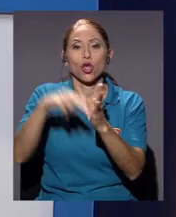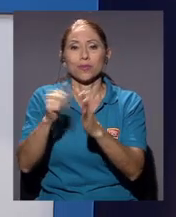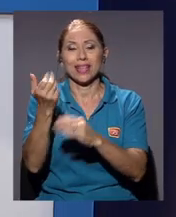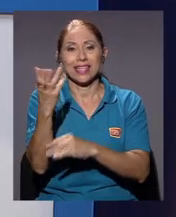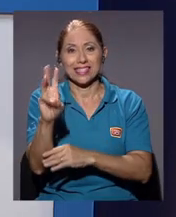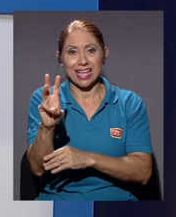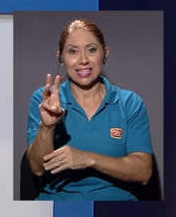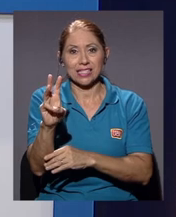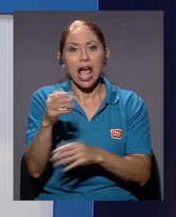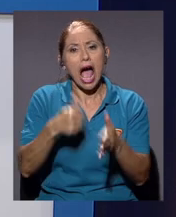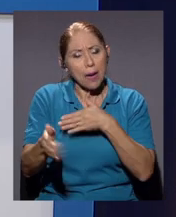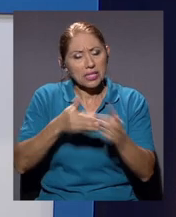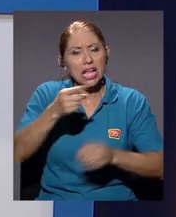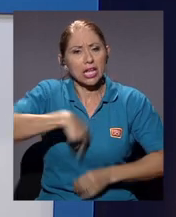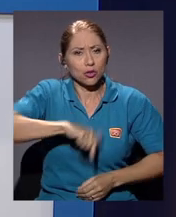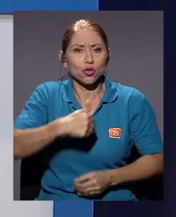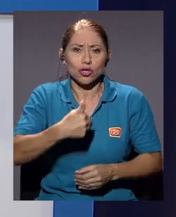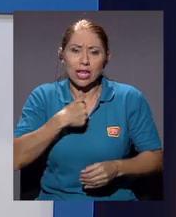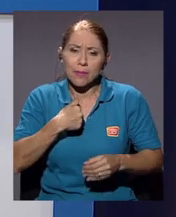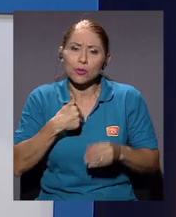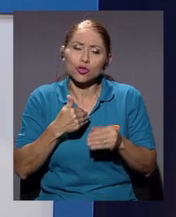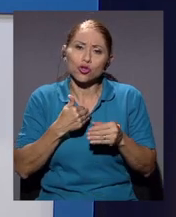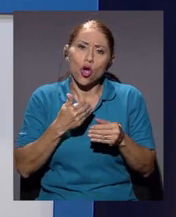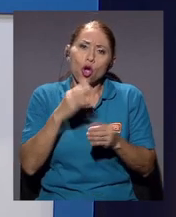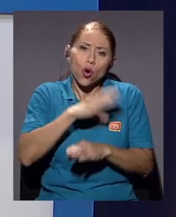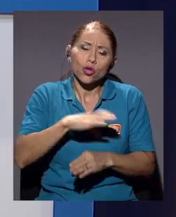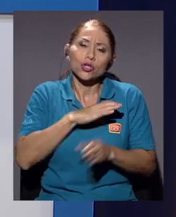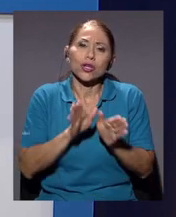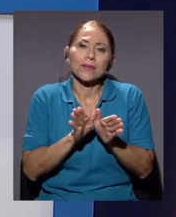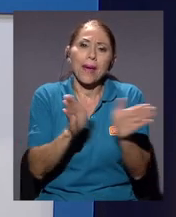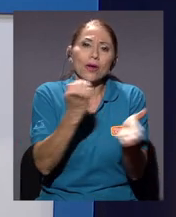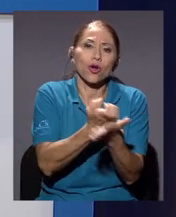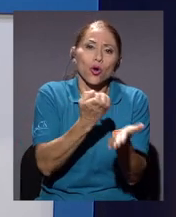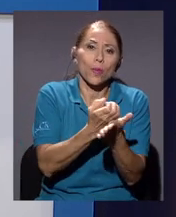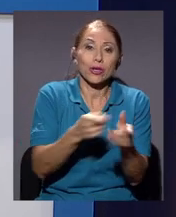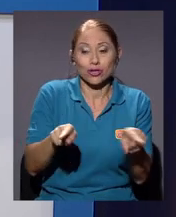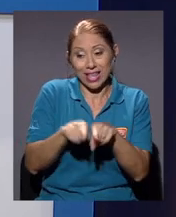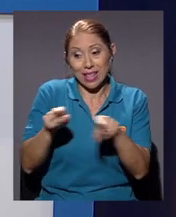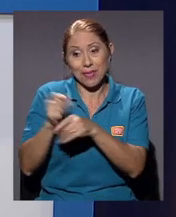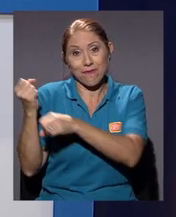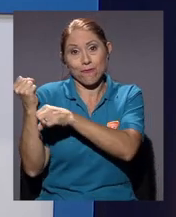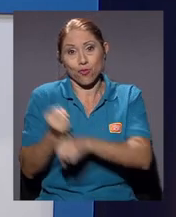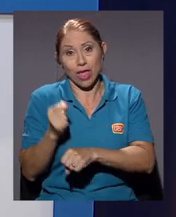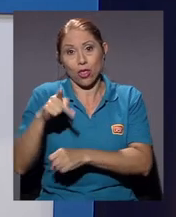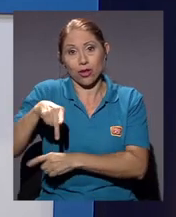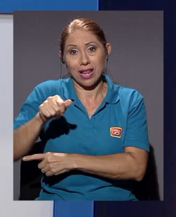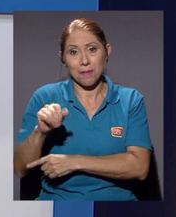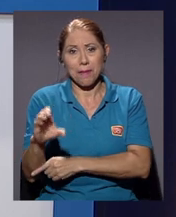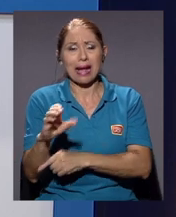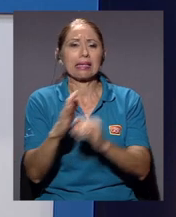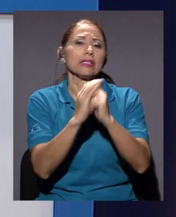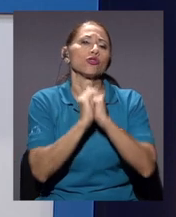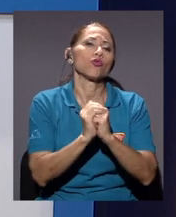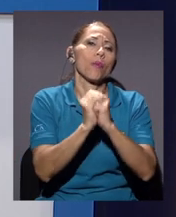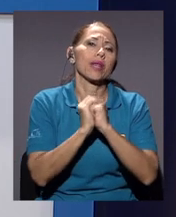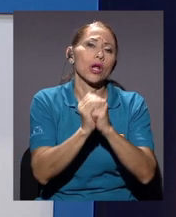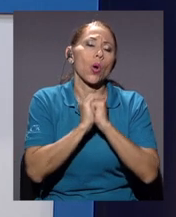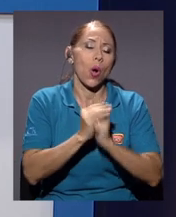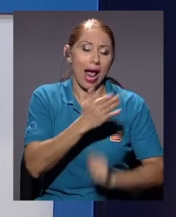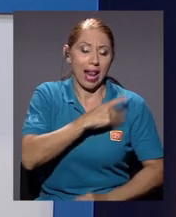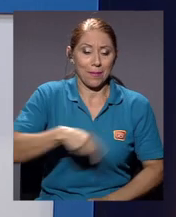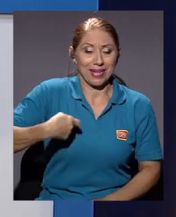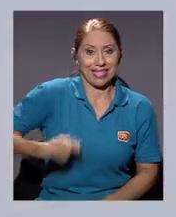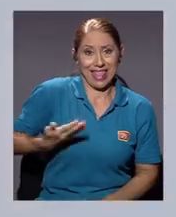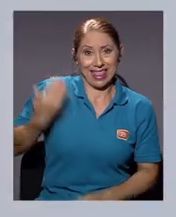a pesar de que teníamos condiciones macroeconómicas ideales y a pesar de que el fundador del pac de suplico al presidente entonces